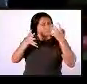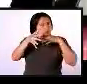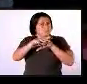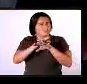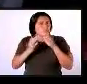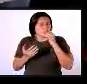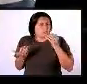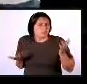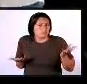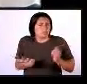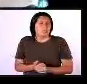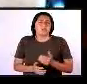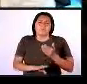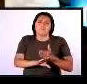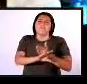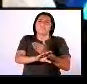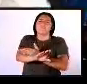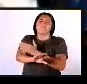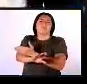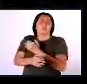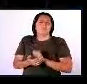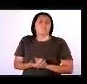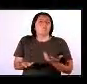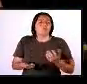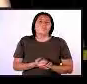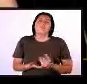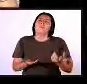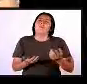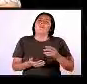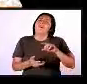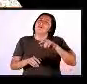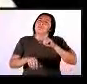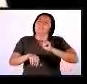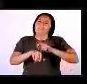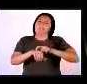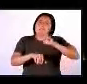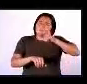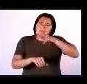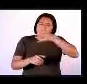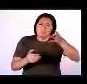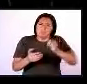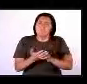programas así de inclusión, que poco a poco vayan ganándose horarios